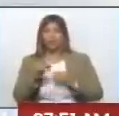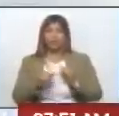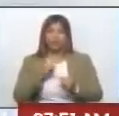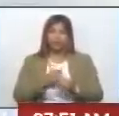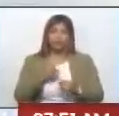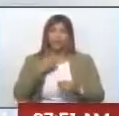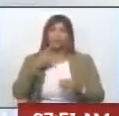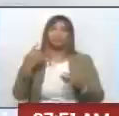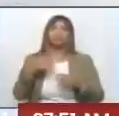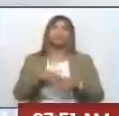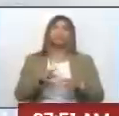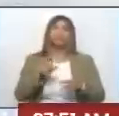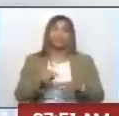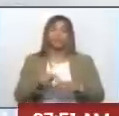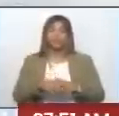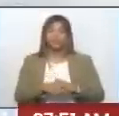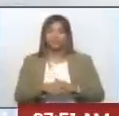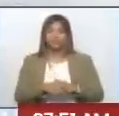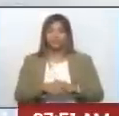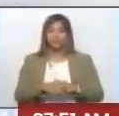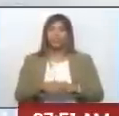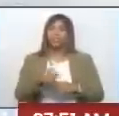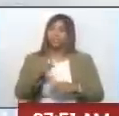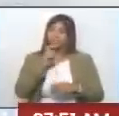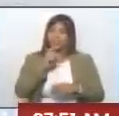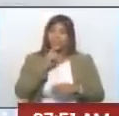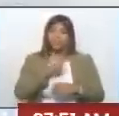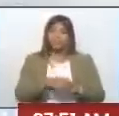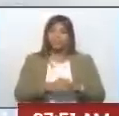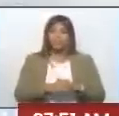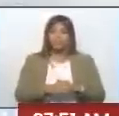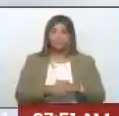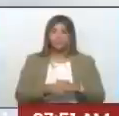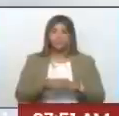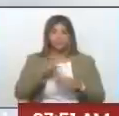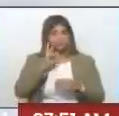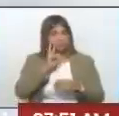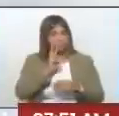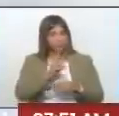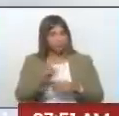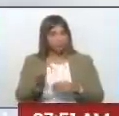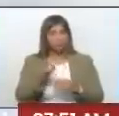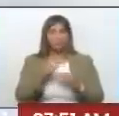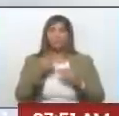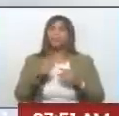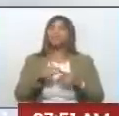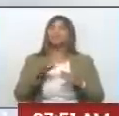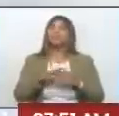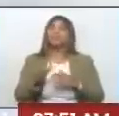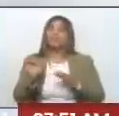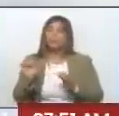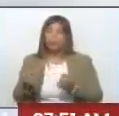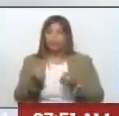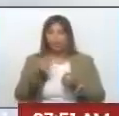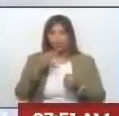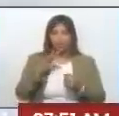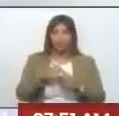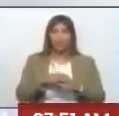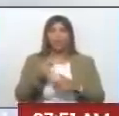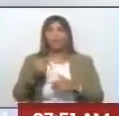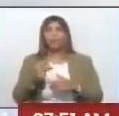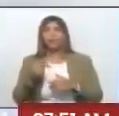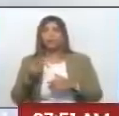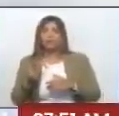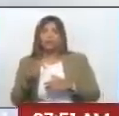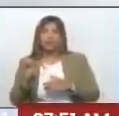Organización de las Naciones Unidas, es muy fuerte. Obsérvalo en esto, el bloqueo a Cuba, claro. Menos